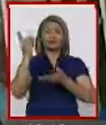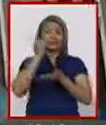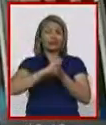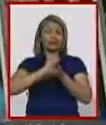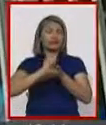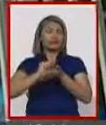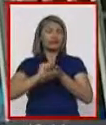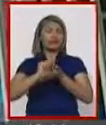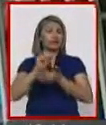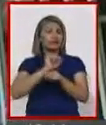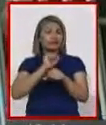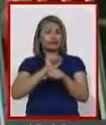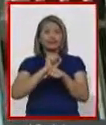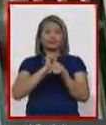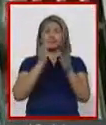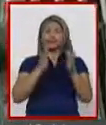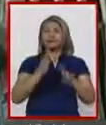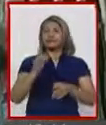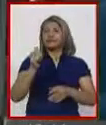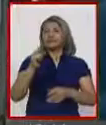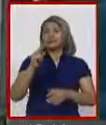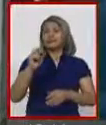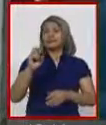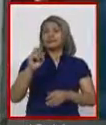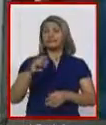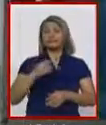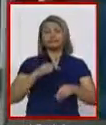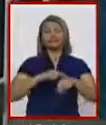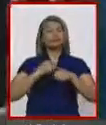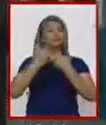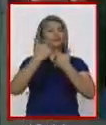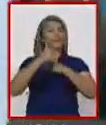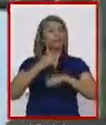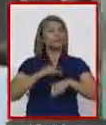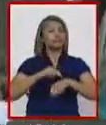secretario ejecutivo de los trabajadores andrés hispanos o el plazo vence el jueves